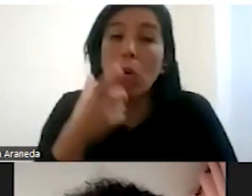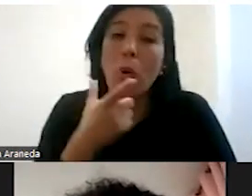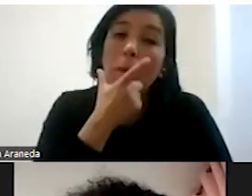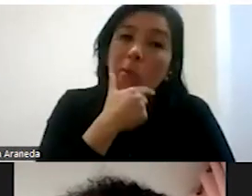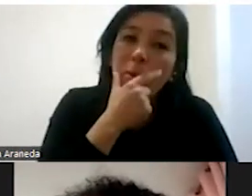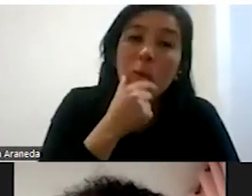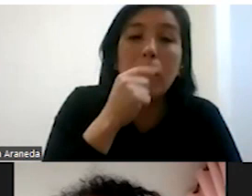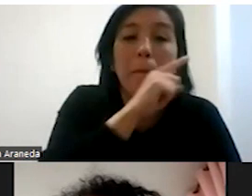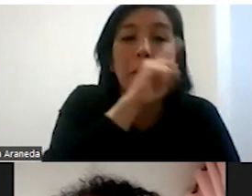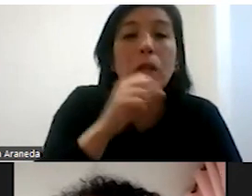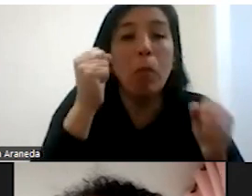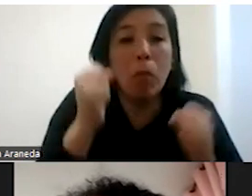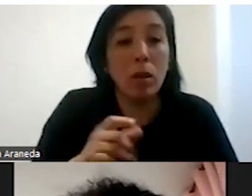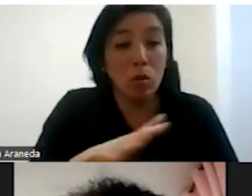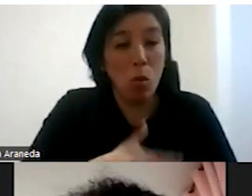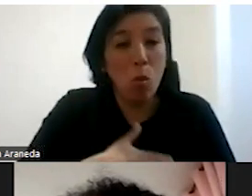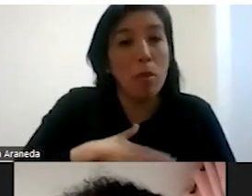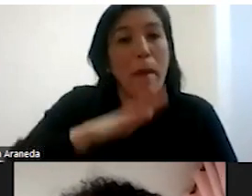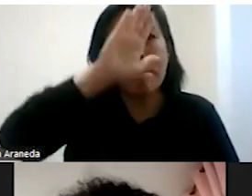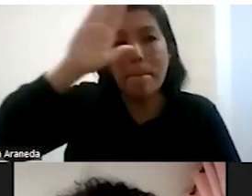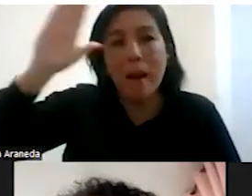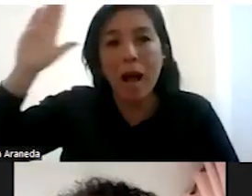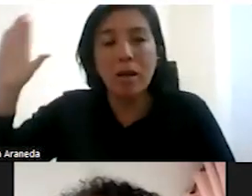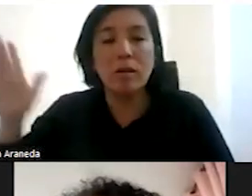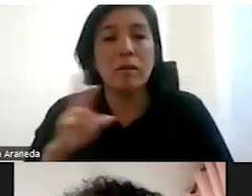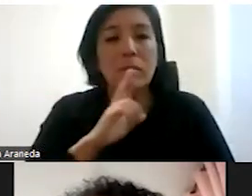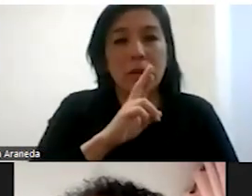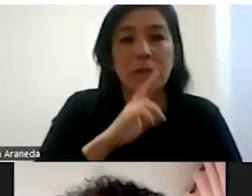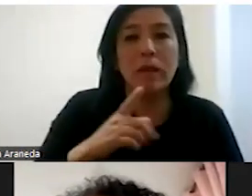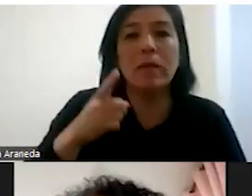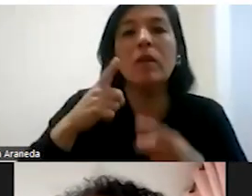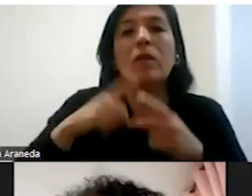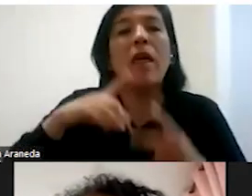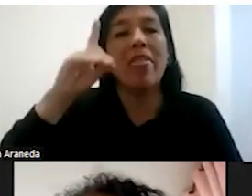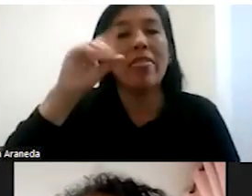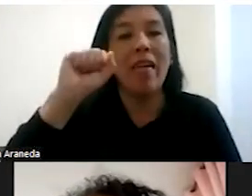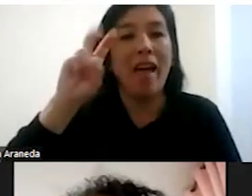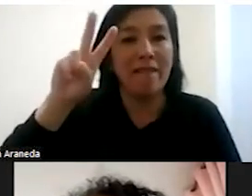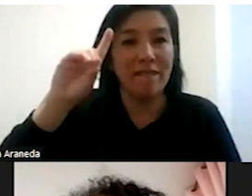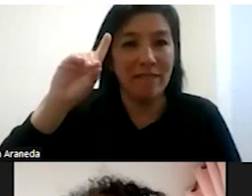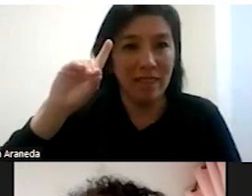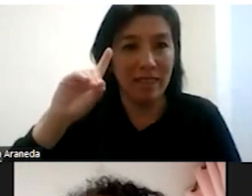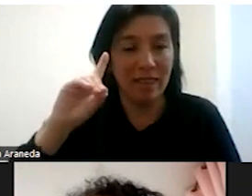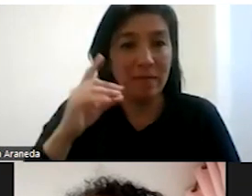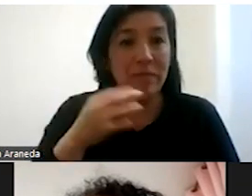la mano y vamos ordenando la participación. Ya, veo a David Vargas. Hola,